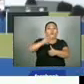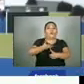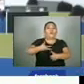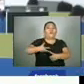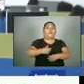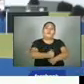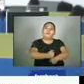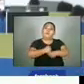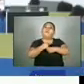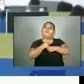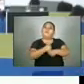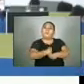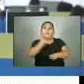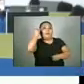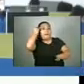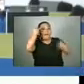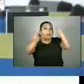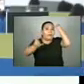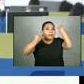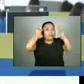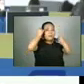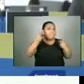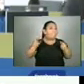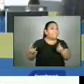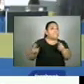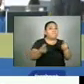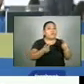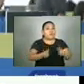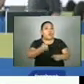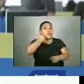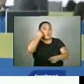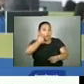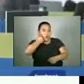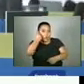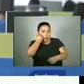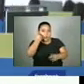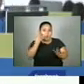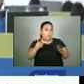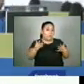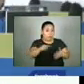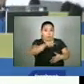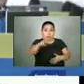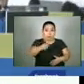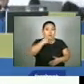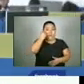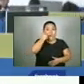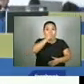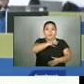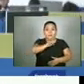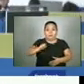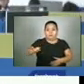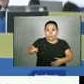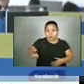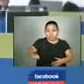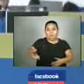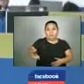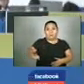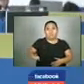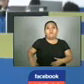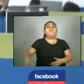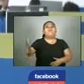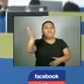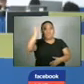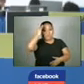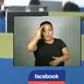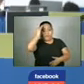firmemente en la creatividad, en el dinamismo de todos los jóvenes, principalmente de los jóvenes de El Salvador. Sabemos que los jóvenes